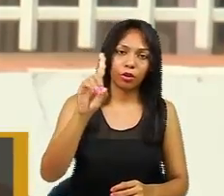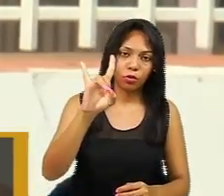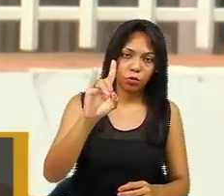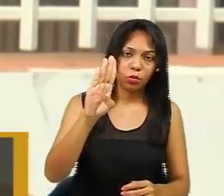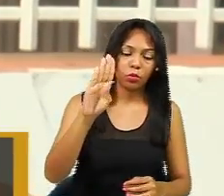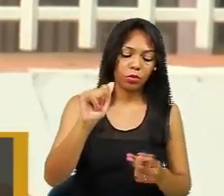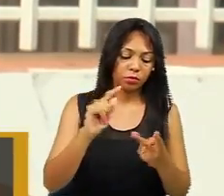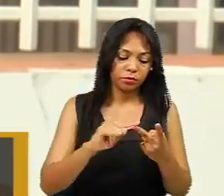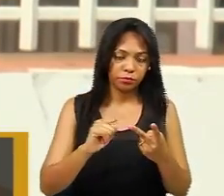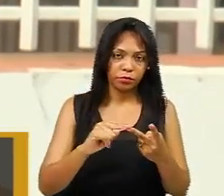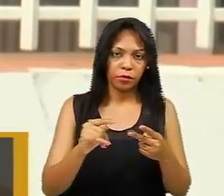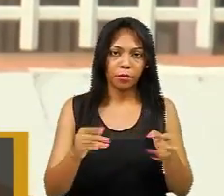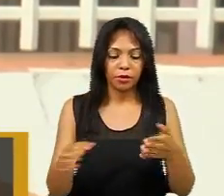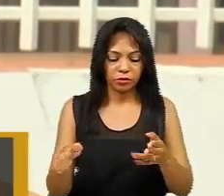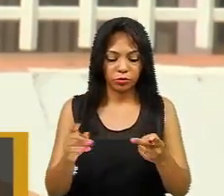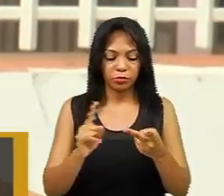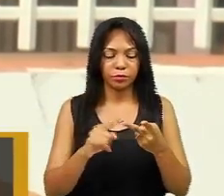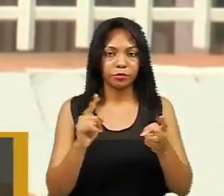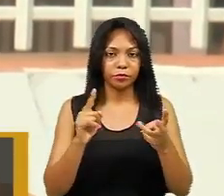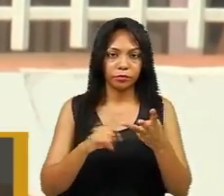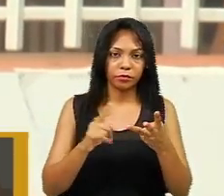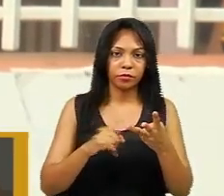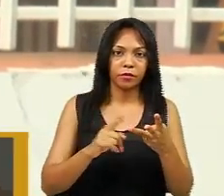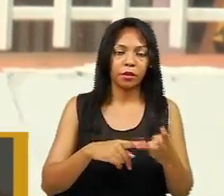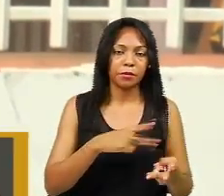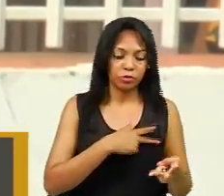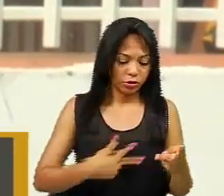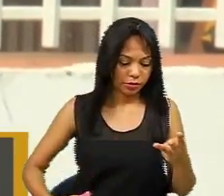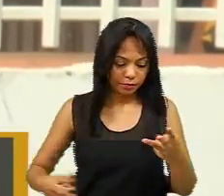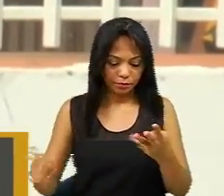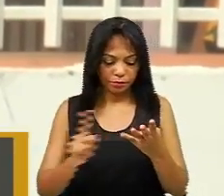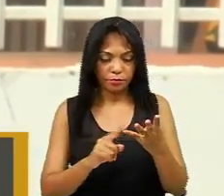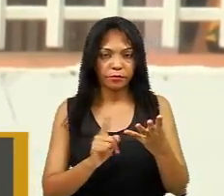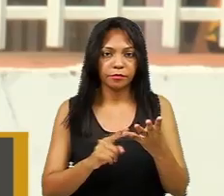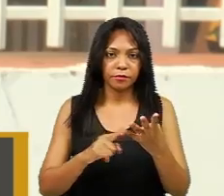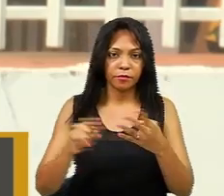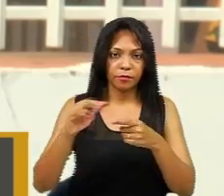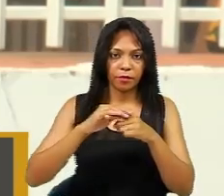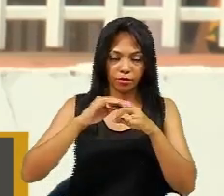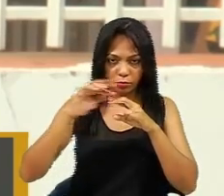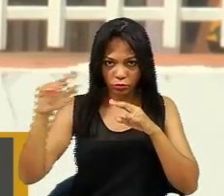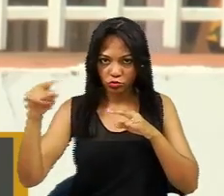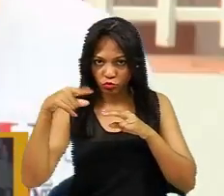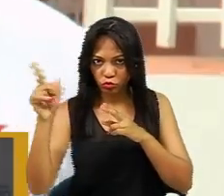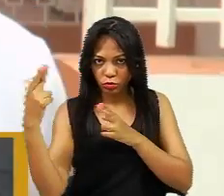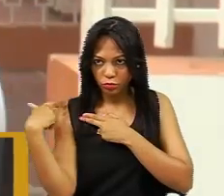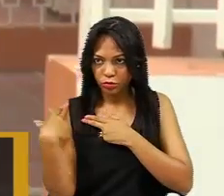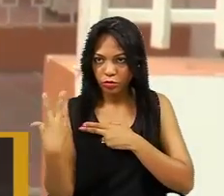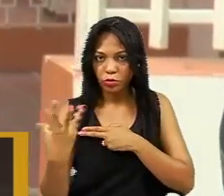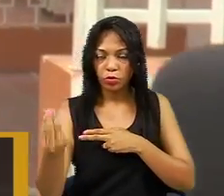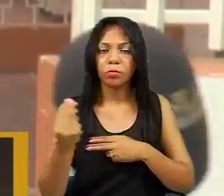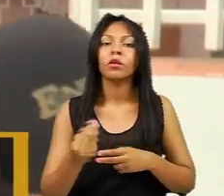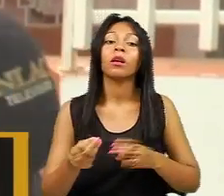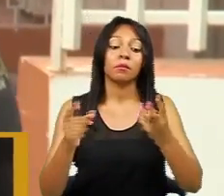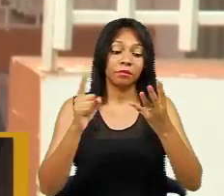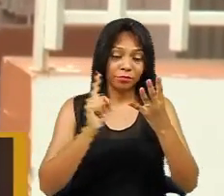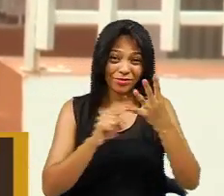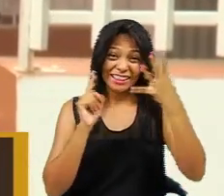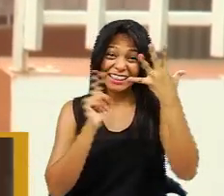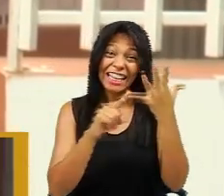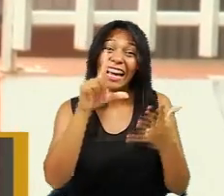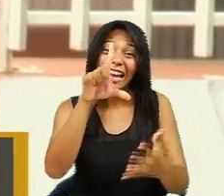Municipal, a la Personería Municipal, a Medio Ambiente, igualmente a la CAS, del cual